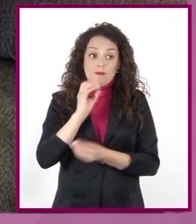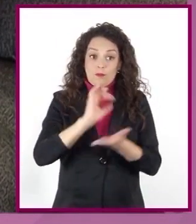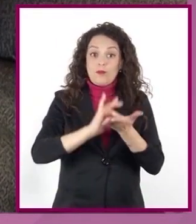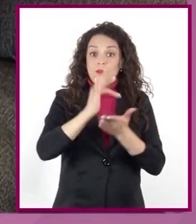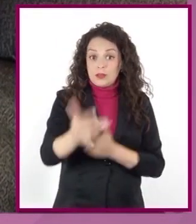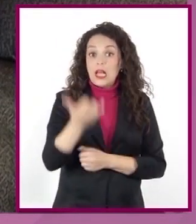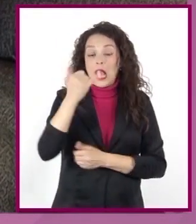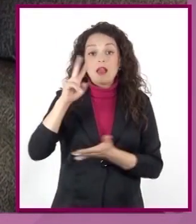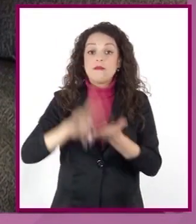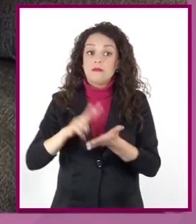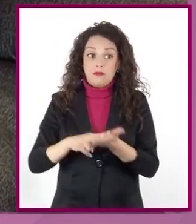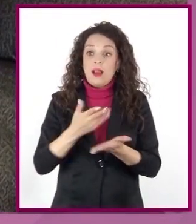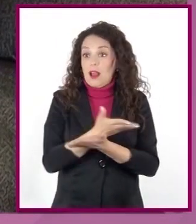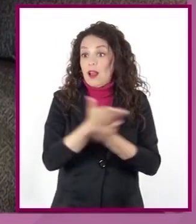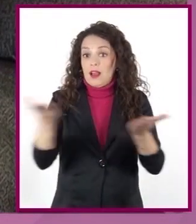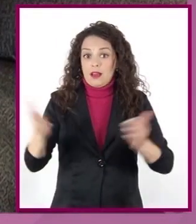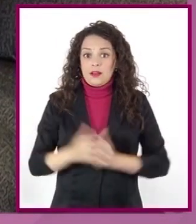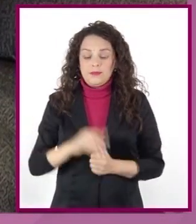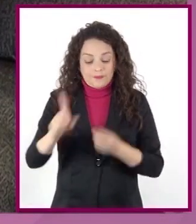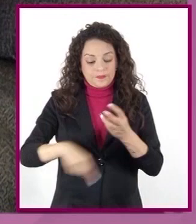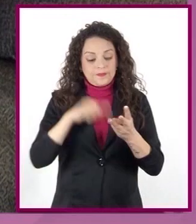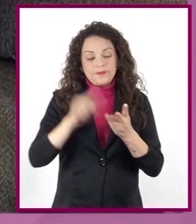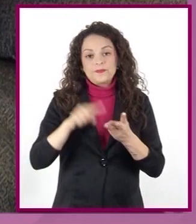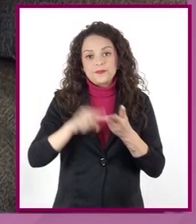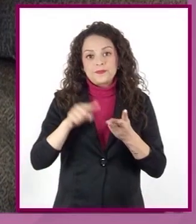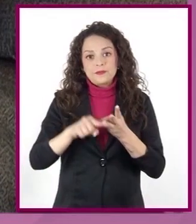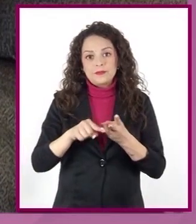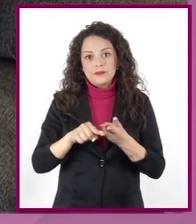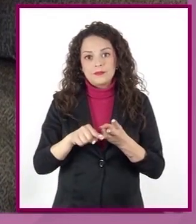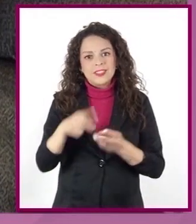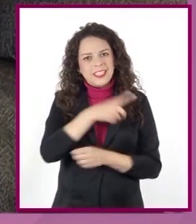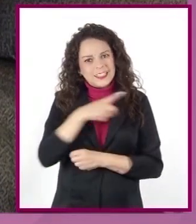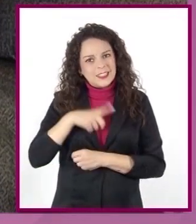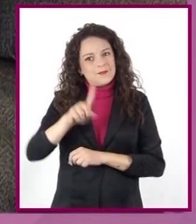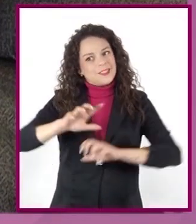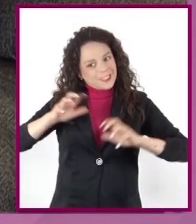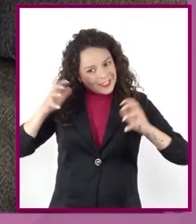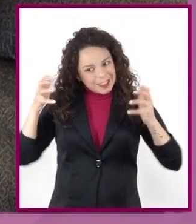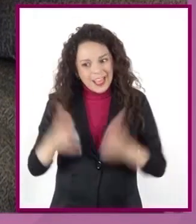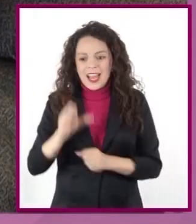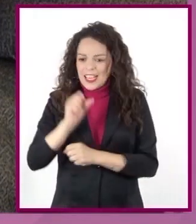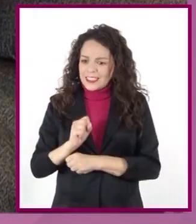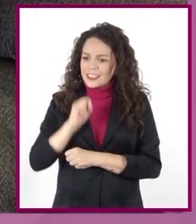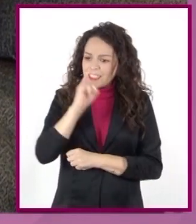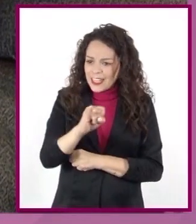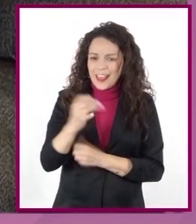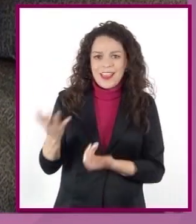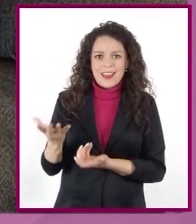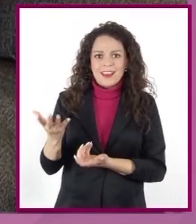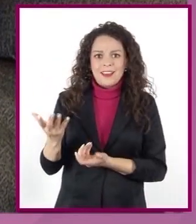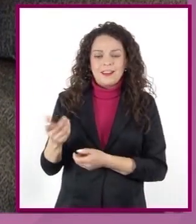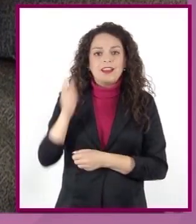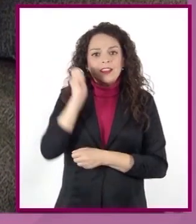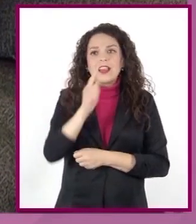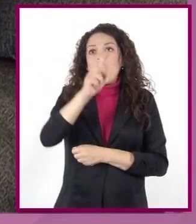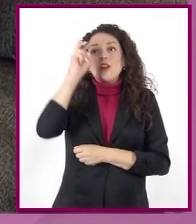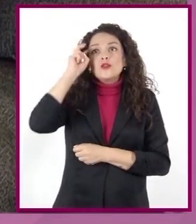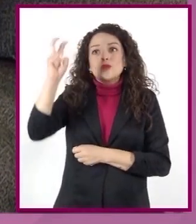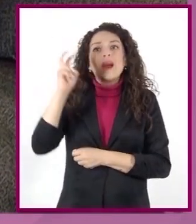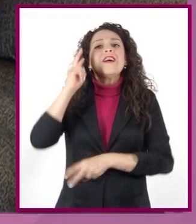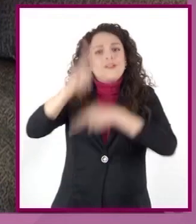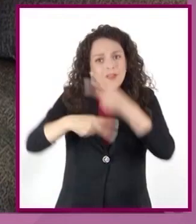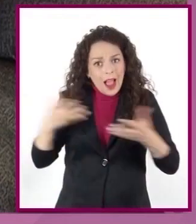ello. Y tercer consejo, atrévete a ir por tus sueños, atrévete a realmente vivir la vida que tú quieres